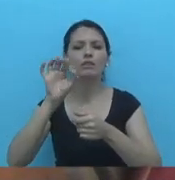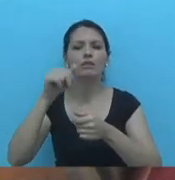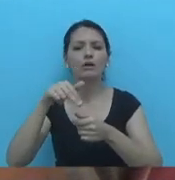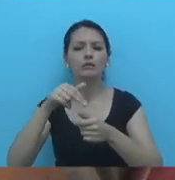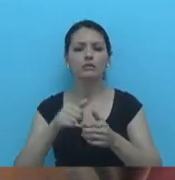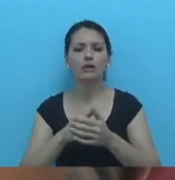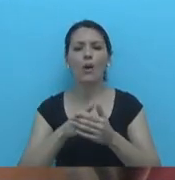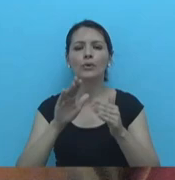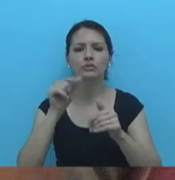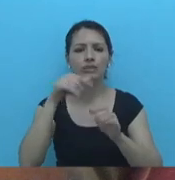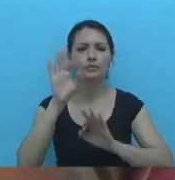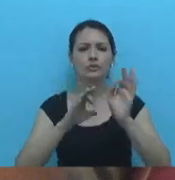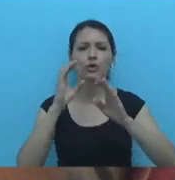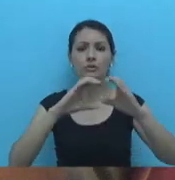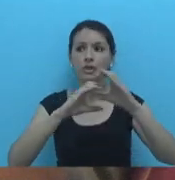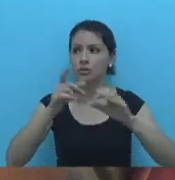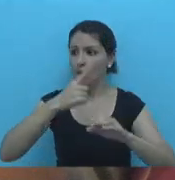proyecto de comunicación, estamos